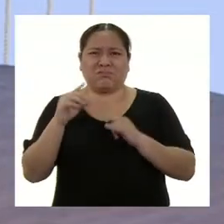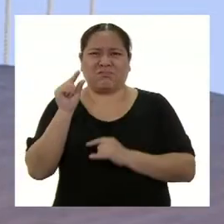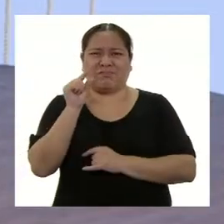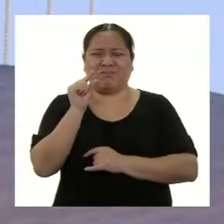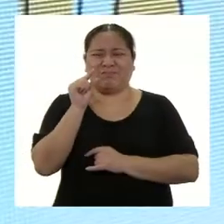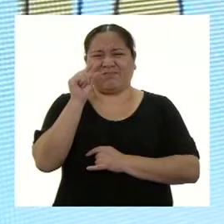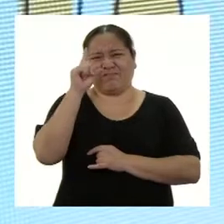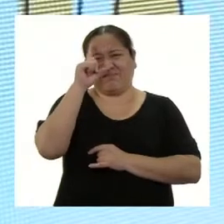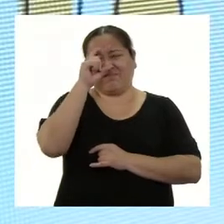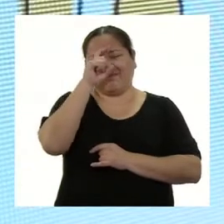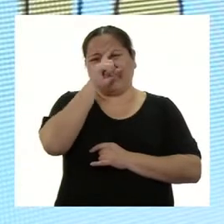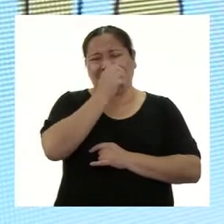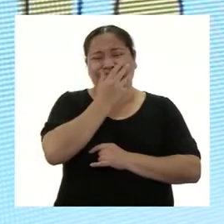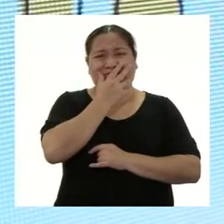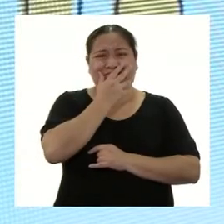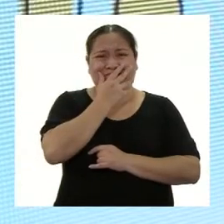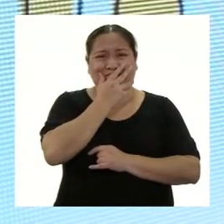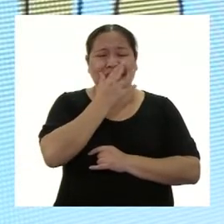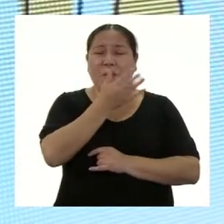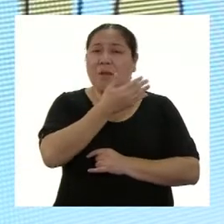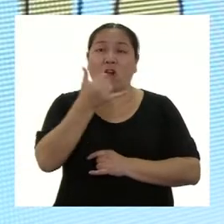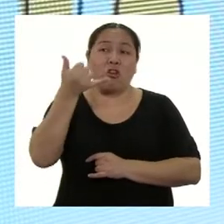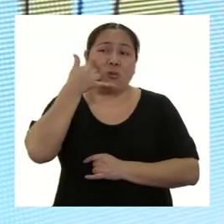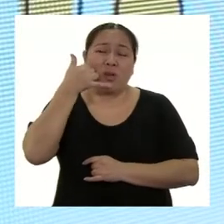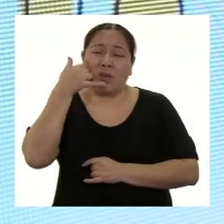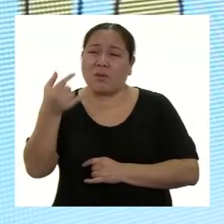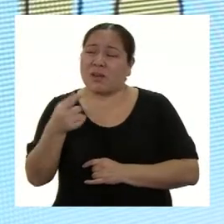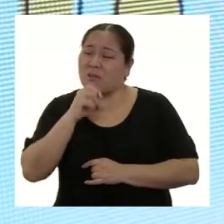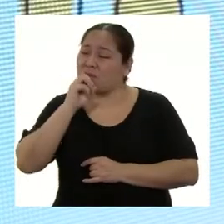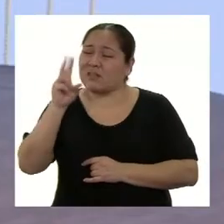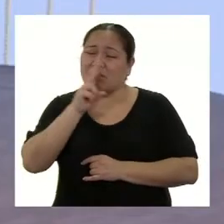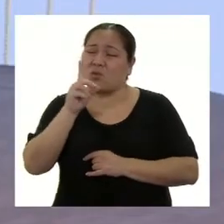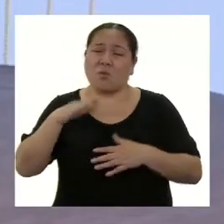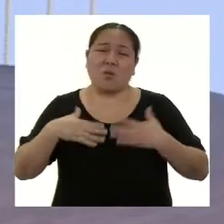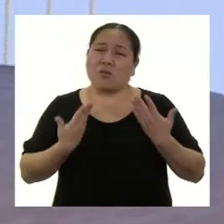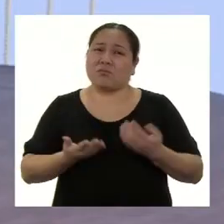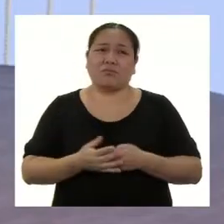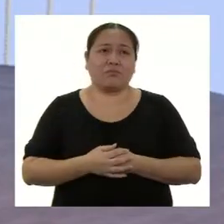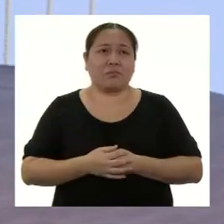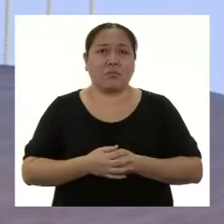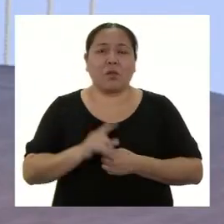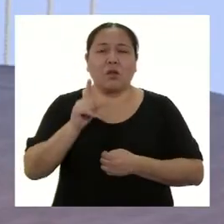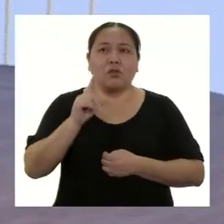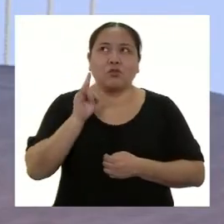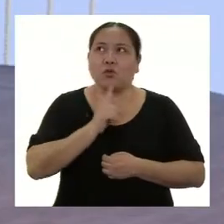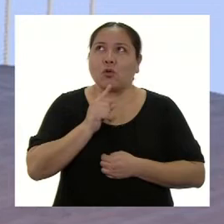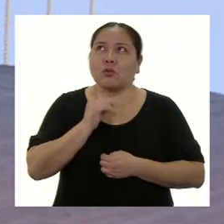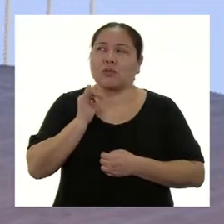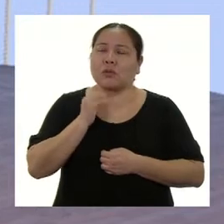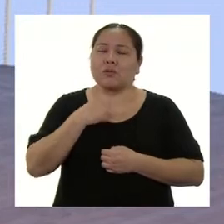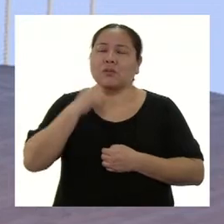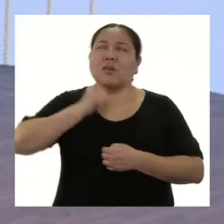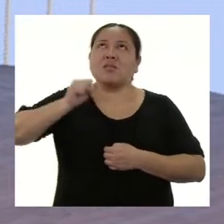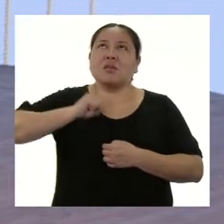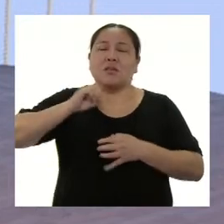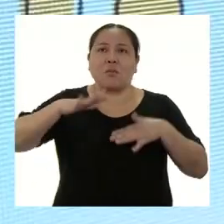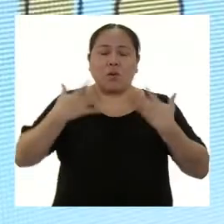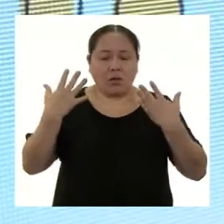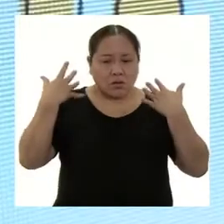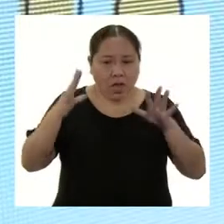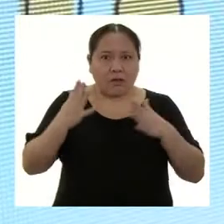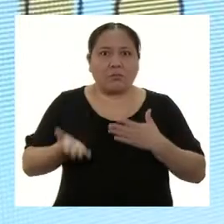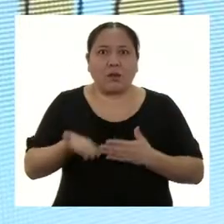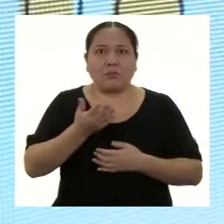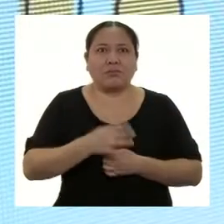poco difícil. Creo que lo llamaré y le diré que no puedo hacerlo. No, Jeremis, tú sí puedes hacerlo. Vamos a